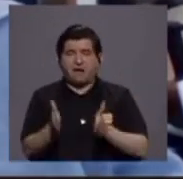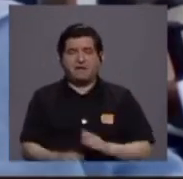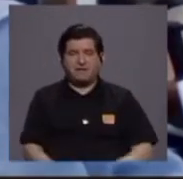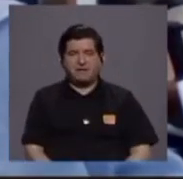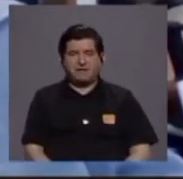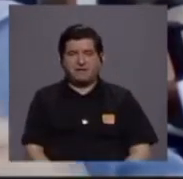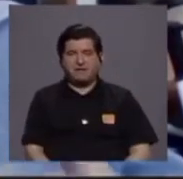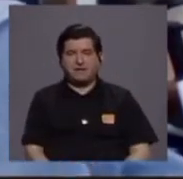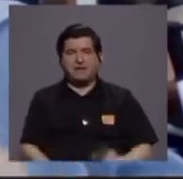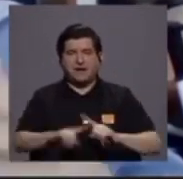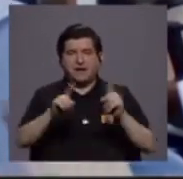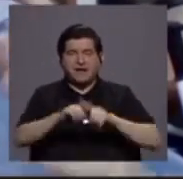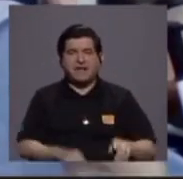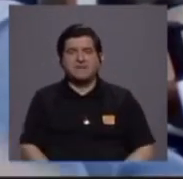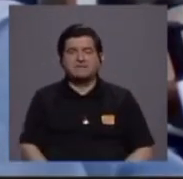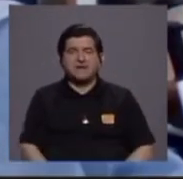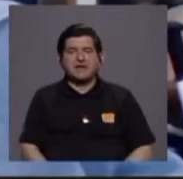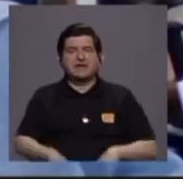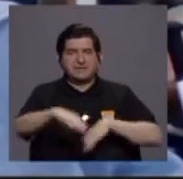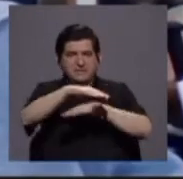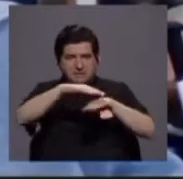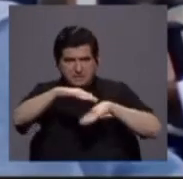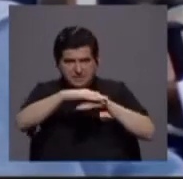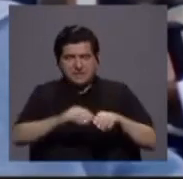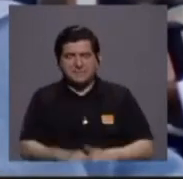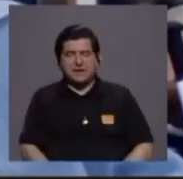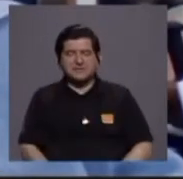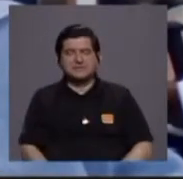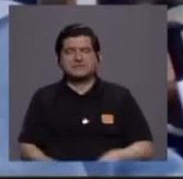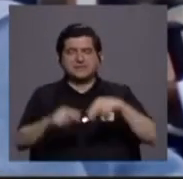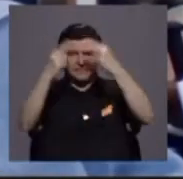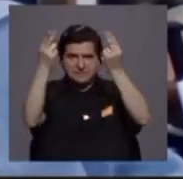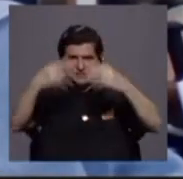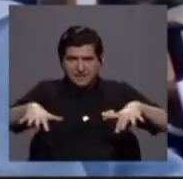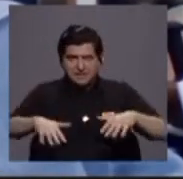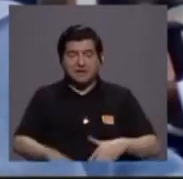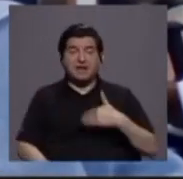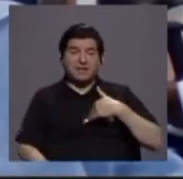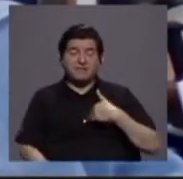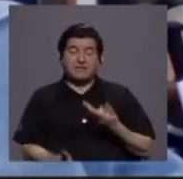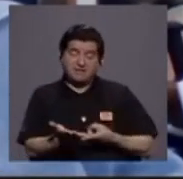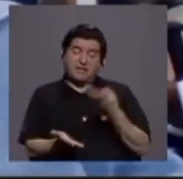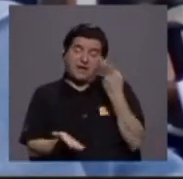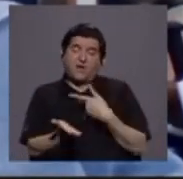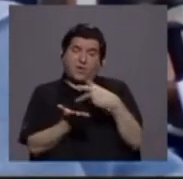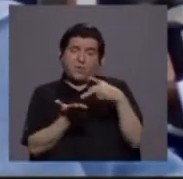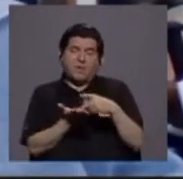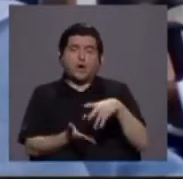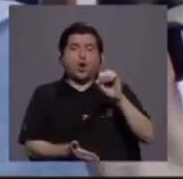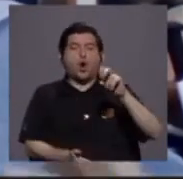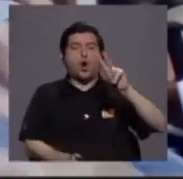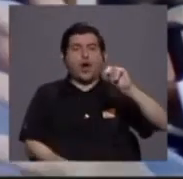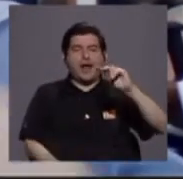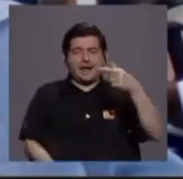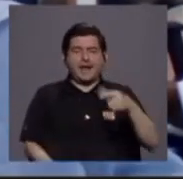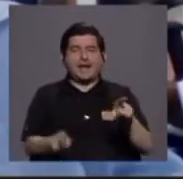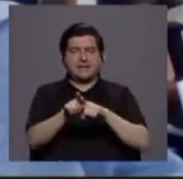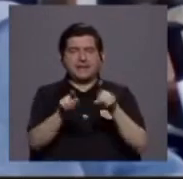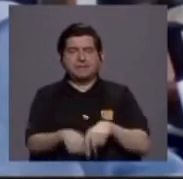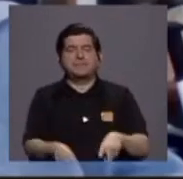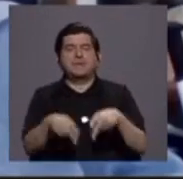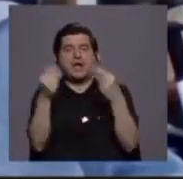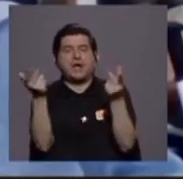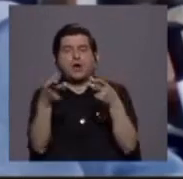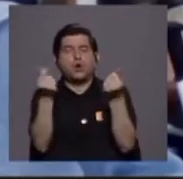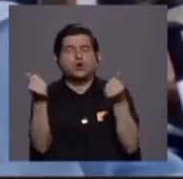a las plataformas online, y de ahí que tenga un costo. Y la ONG pues tiene que sacar los costos,